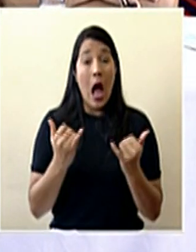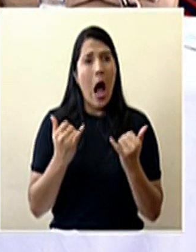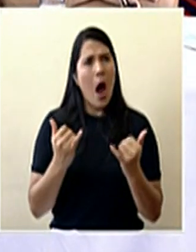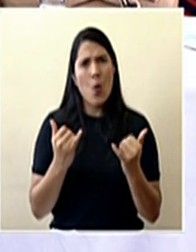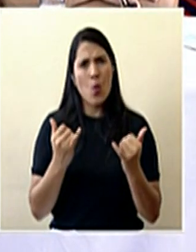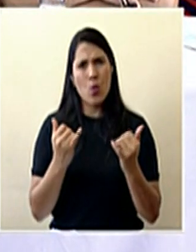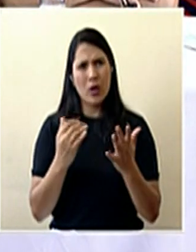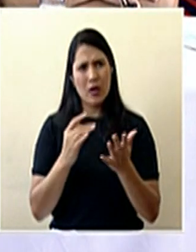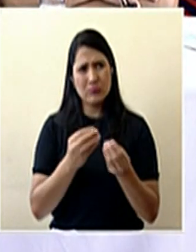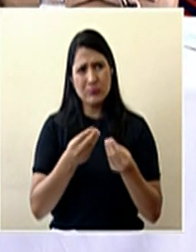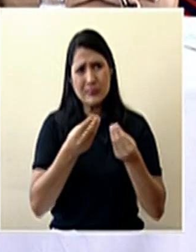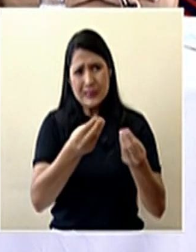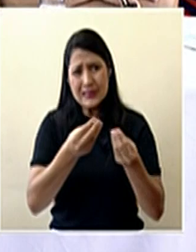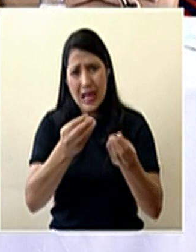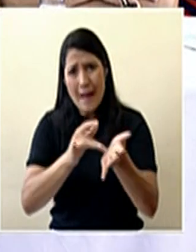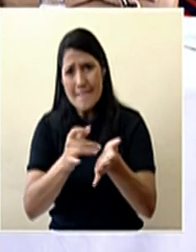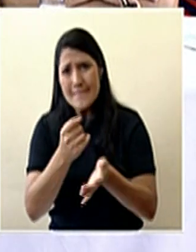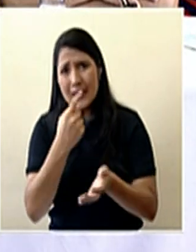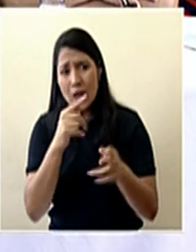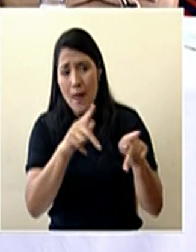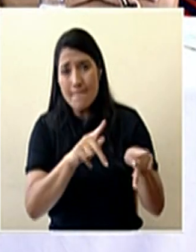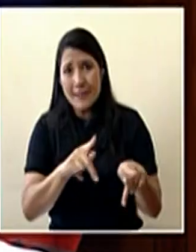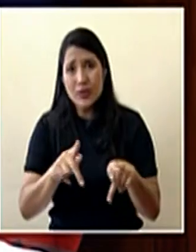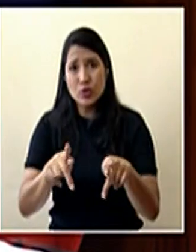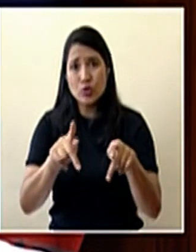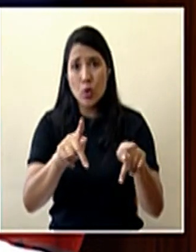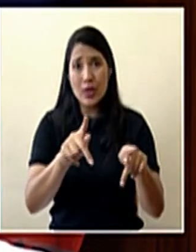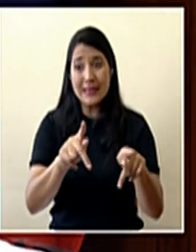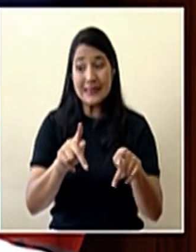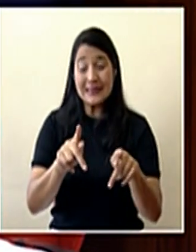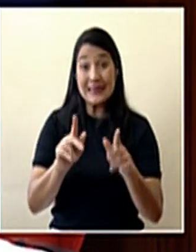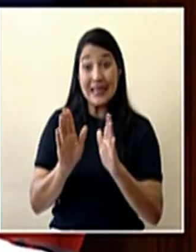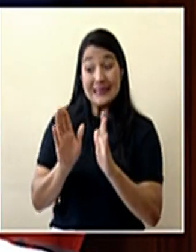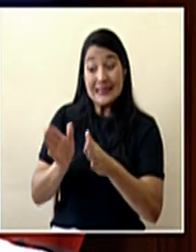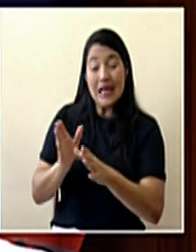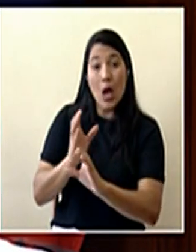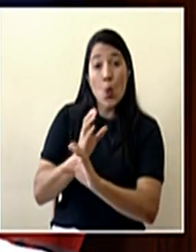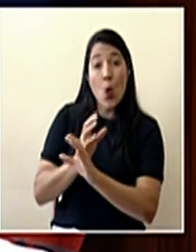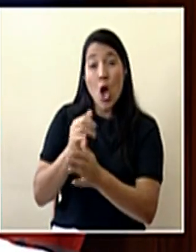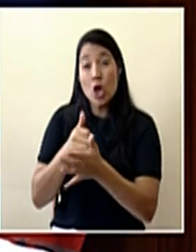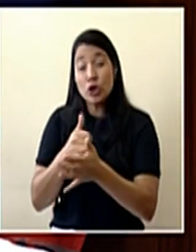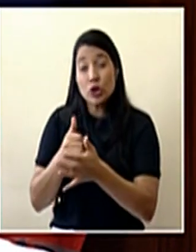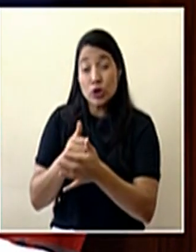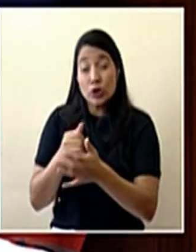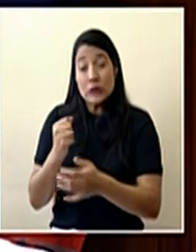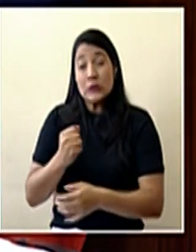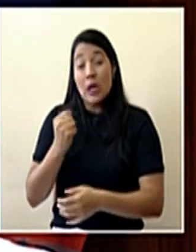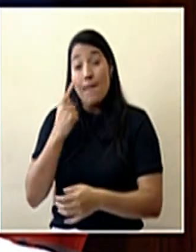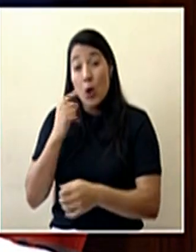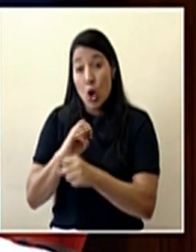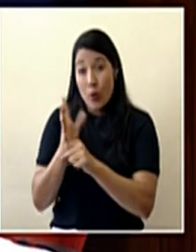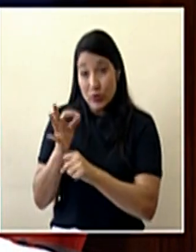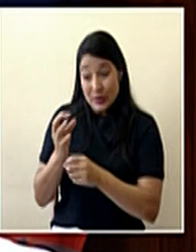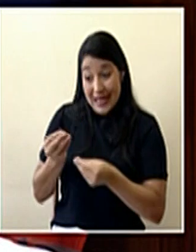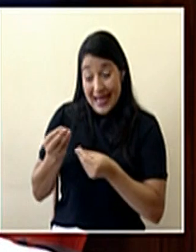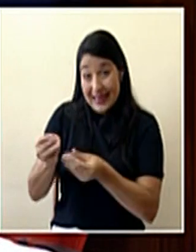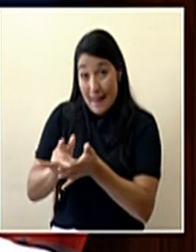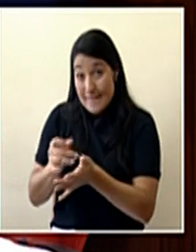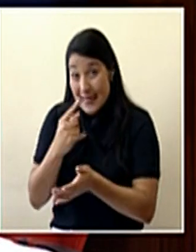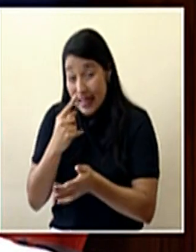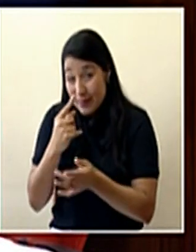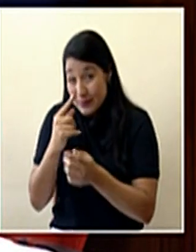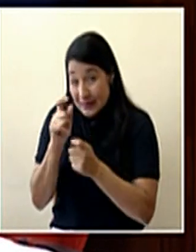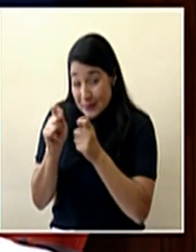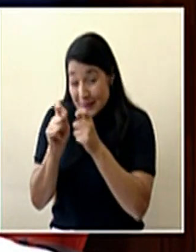algún tipo de medicamentos a las personas que se encuentran en las unidades de cuidados intensivos por COVID-19? Hay que recordar que esta es una enfermedad